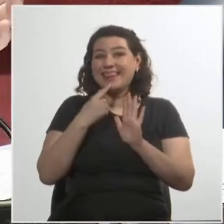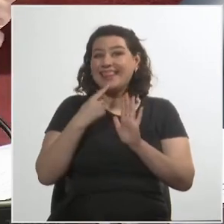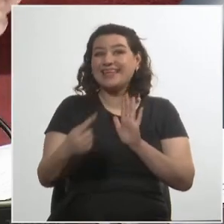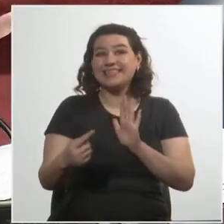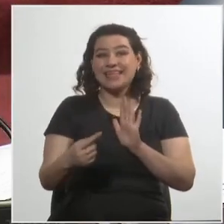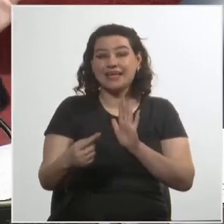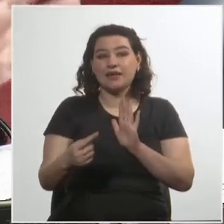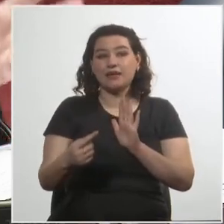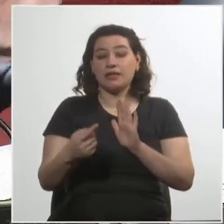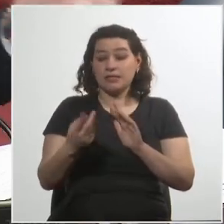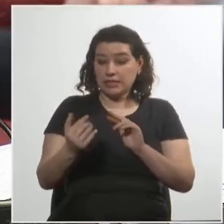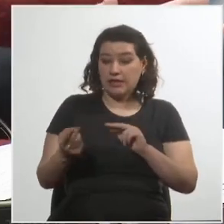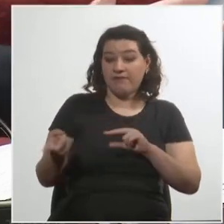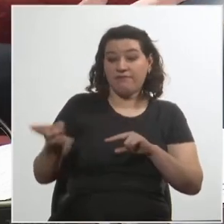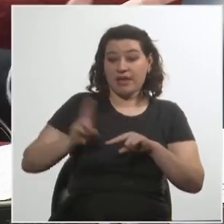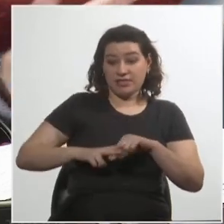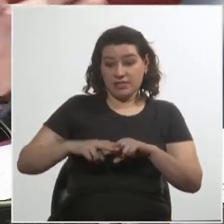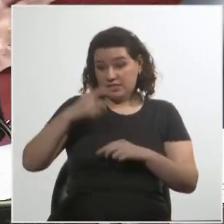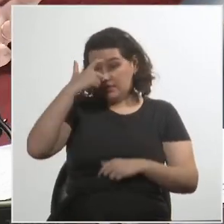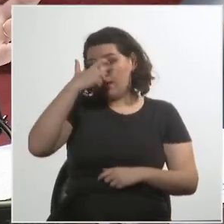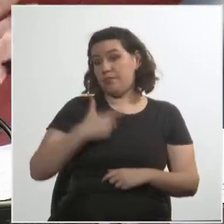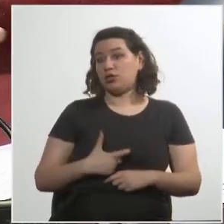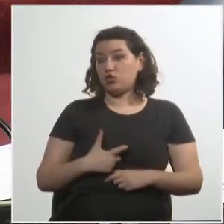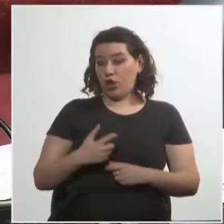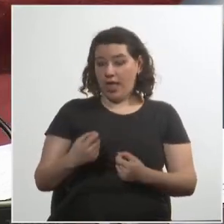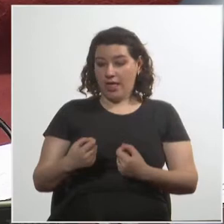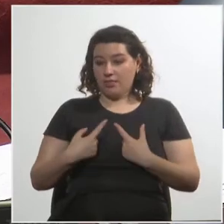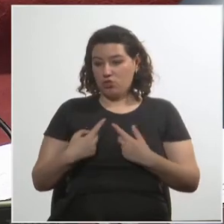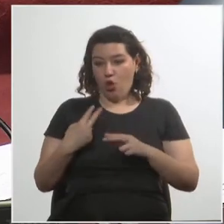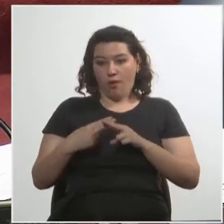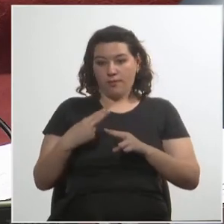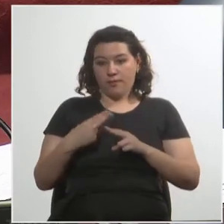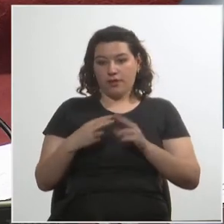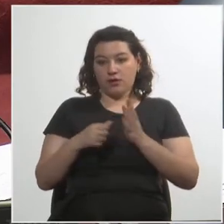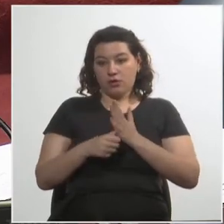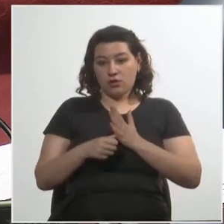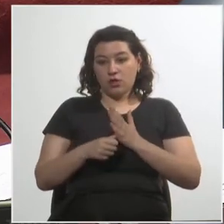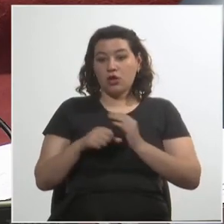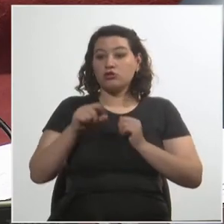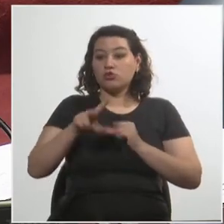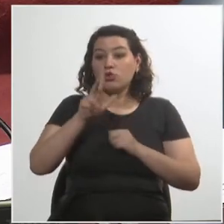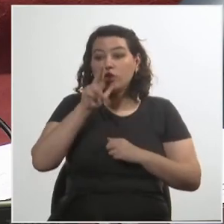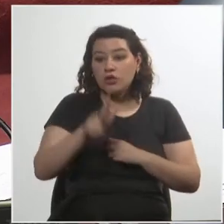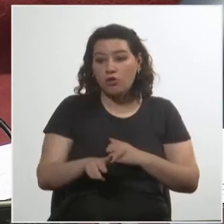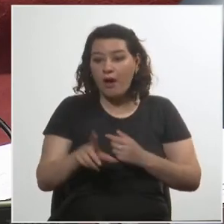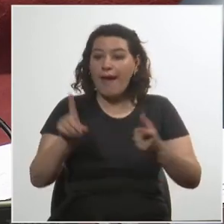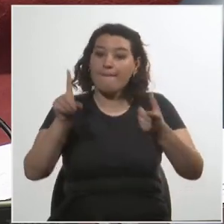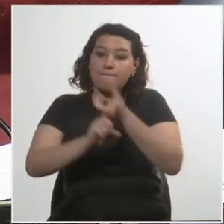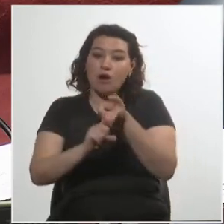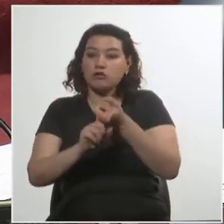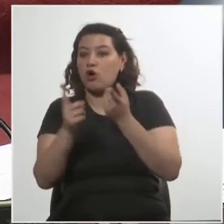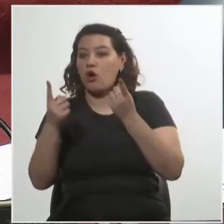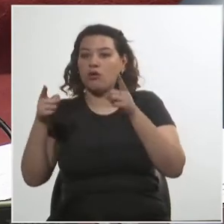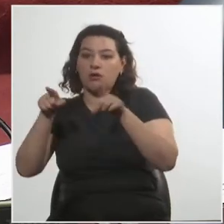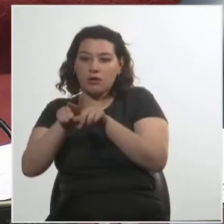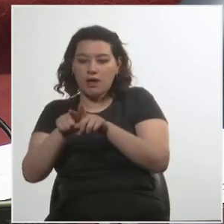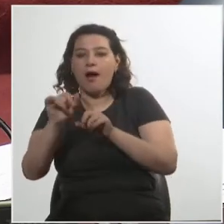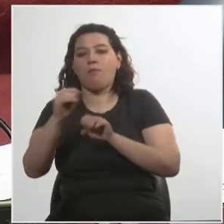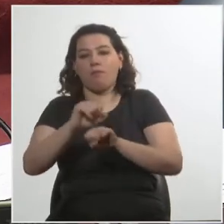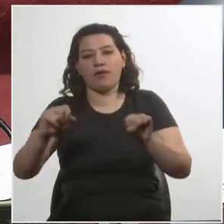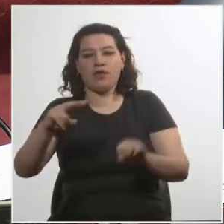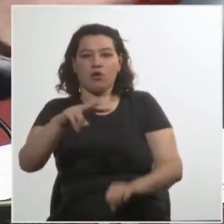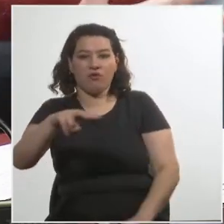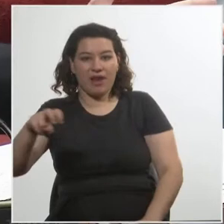que fallecido el beneficiario serán sus hijos esposos o concubinos quienes la recibirán